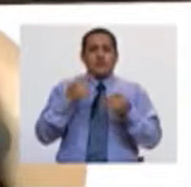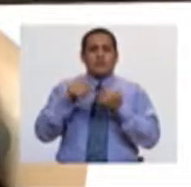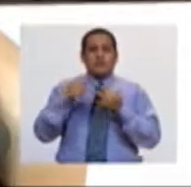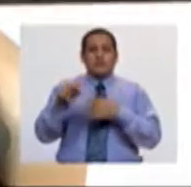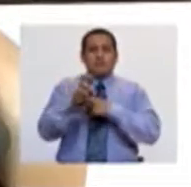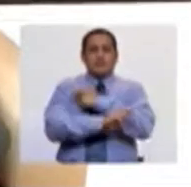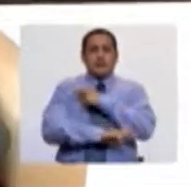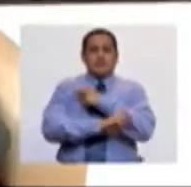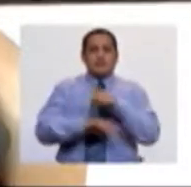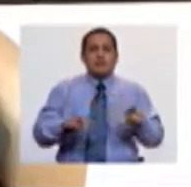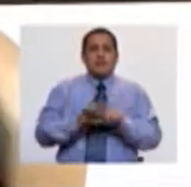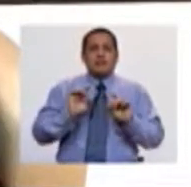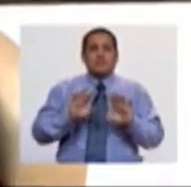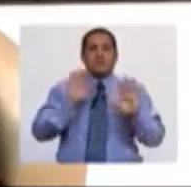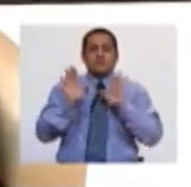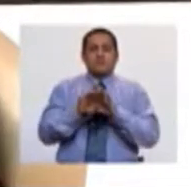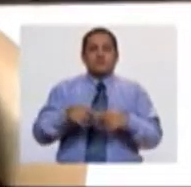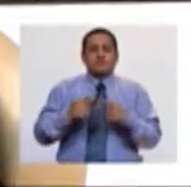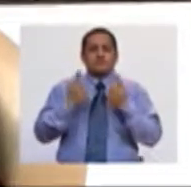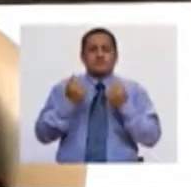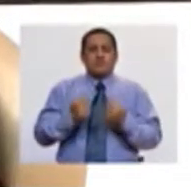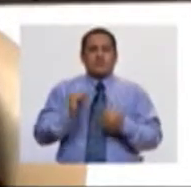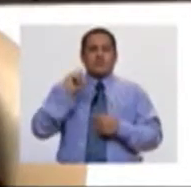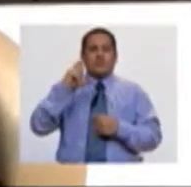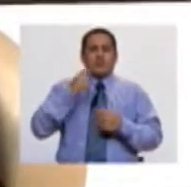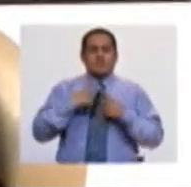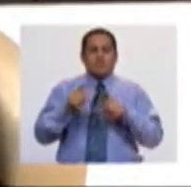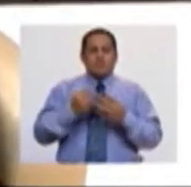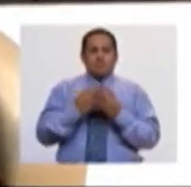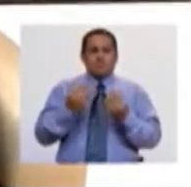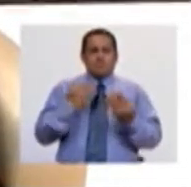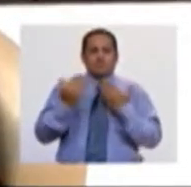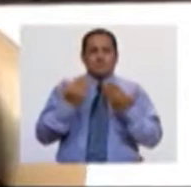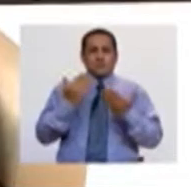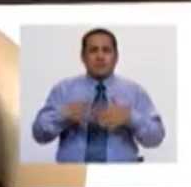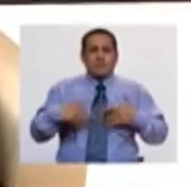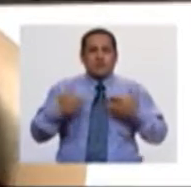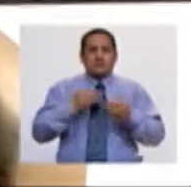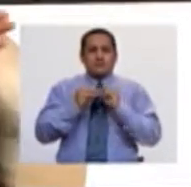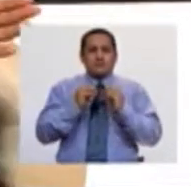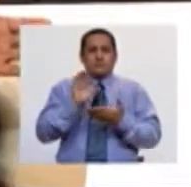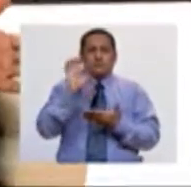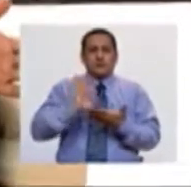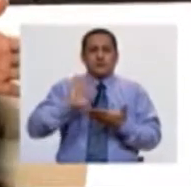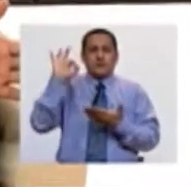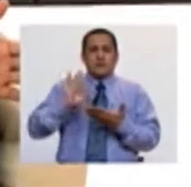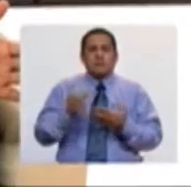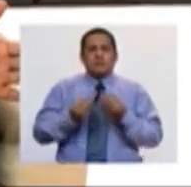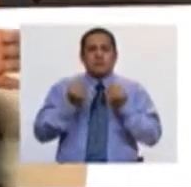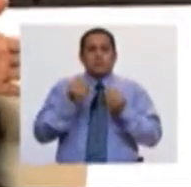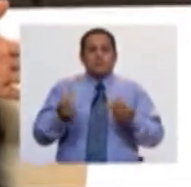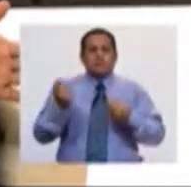Y de repente, económicamente quizás pueda ser costoso, pero hay fórmulas mixtas que combinen un porcentaje pequeño de